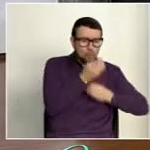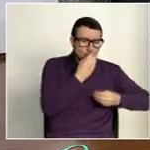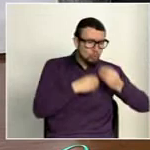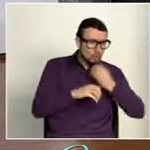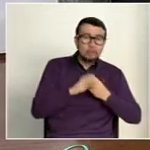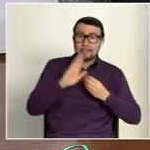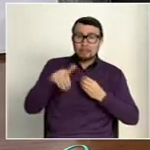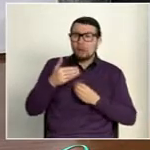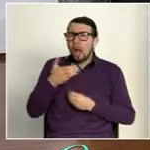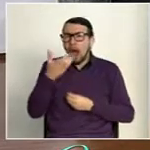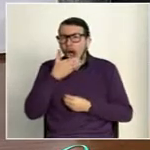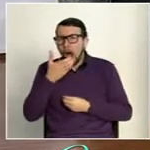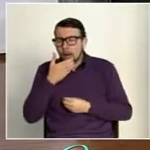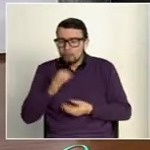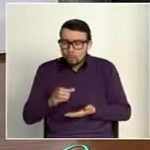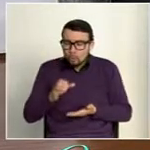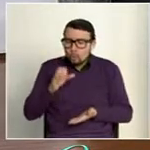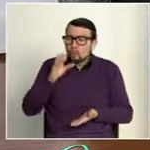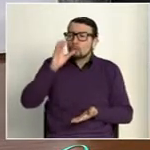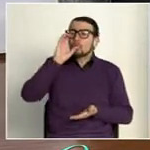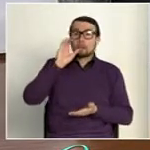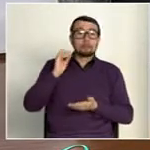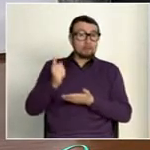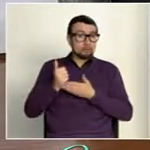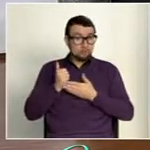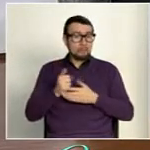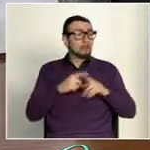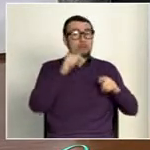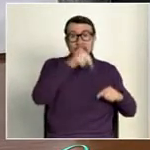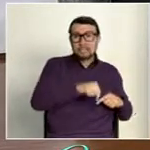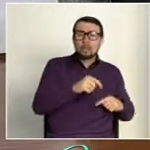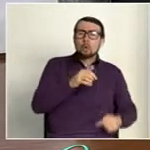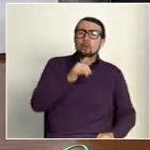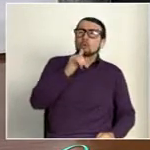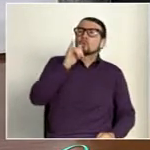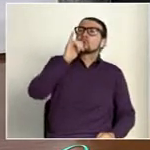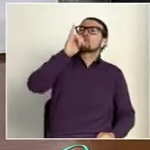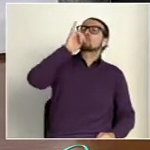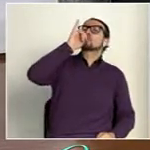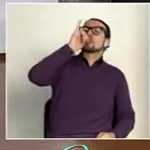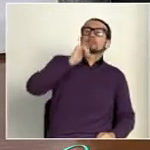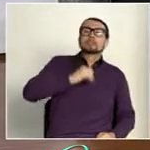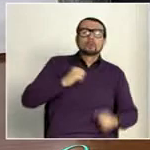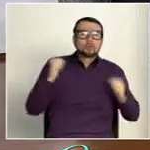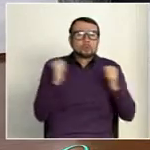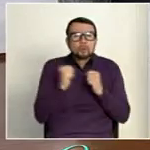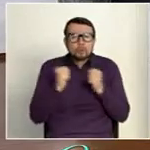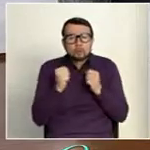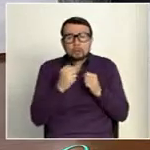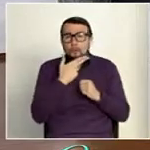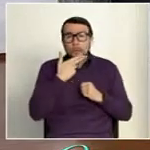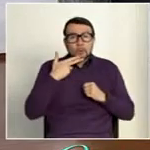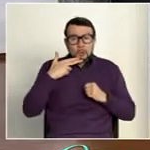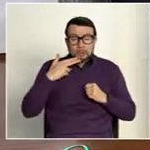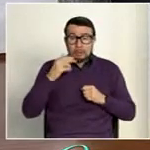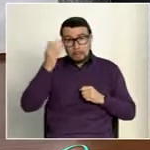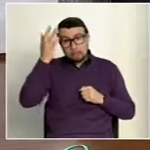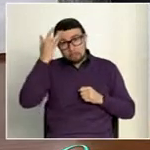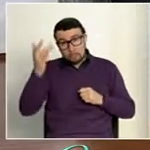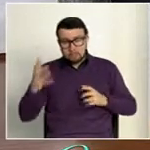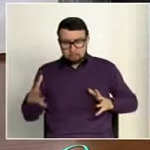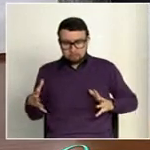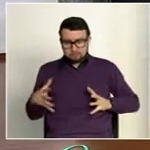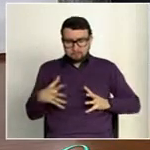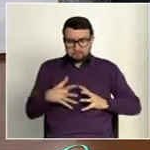alimentos. Pero acá gaseosa, toman hielo, toman alimentos fríos y lo que hacen es compactar todo ese alimento en vez de tomar